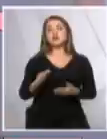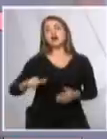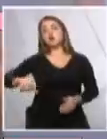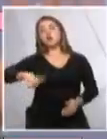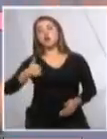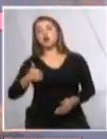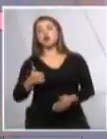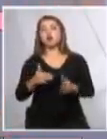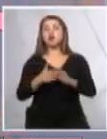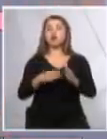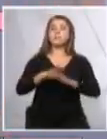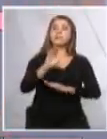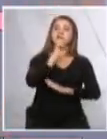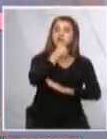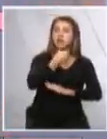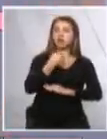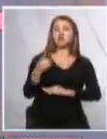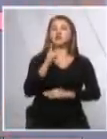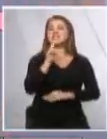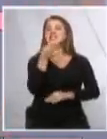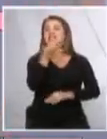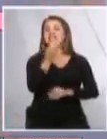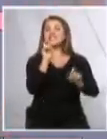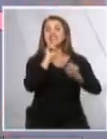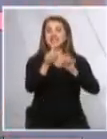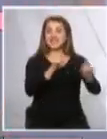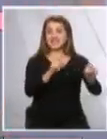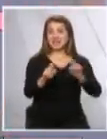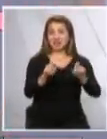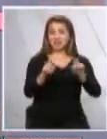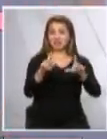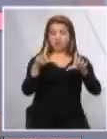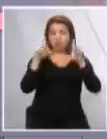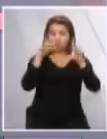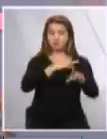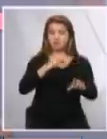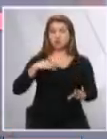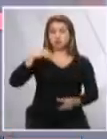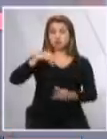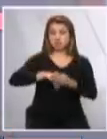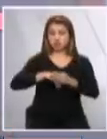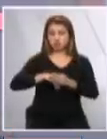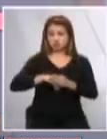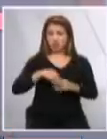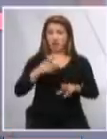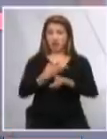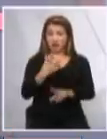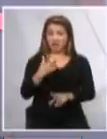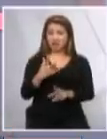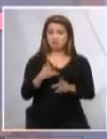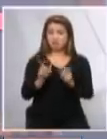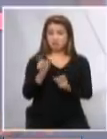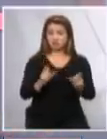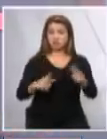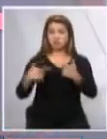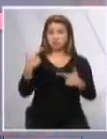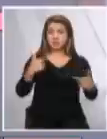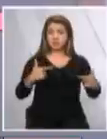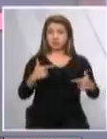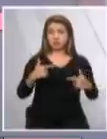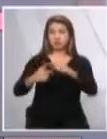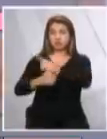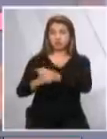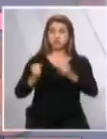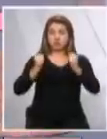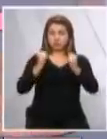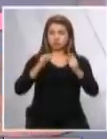y el carné o de dónde provengan las críticas respecto de la figura del ministro del Interior, la pregunta es, ¿tiene el capital político y las manos impolutas para